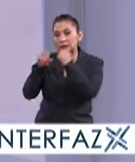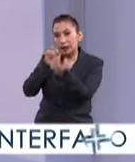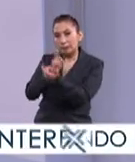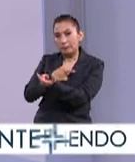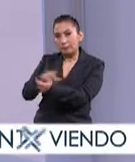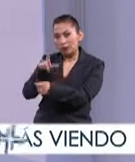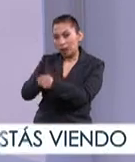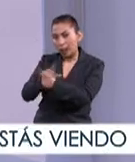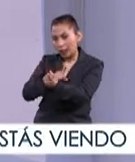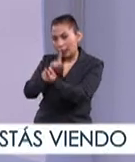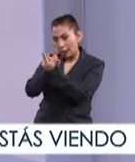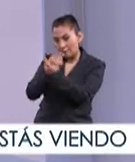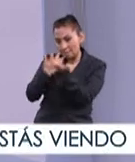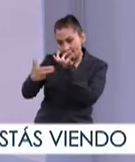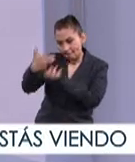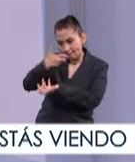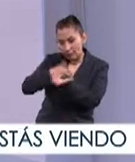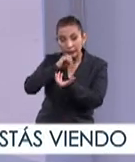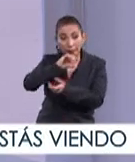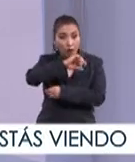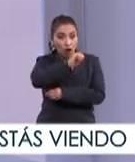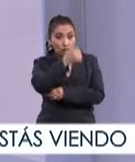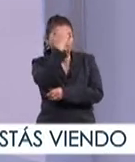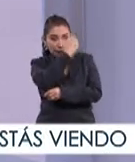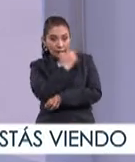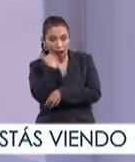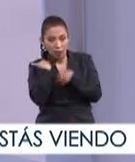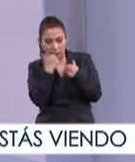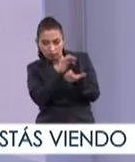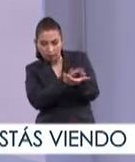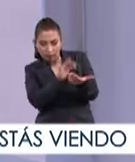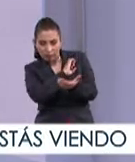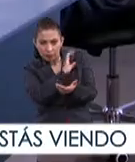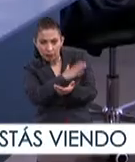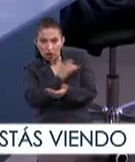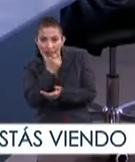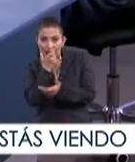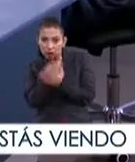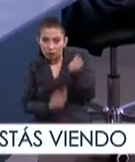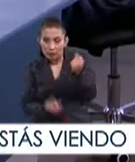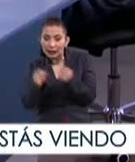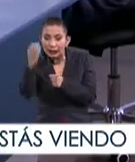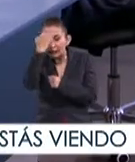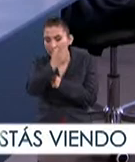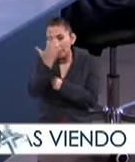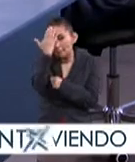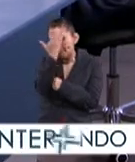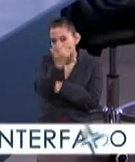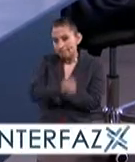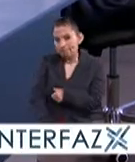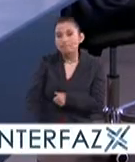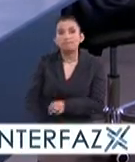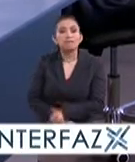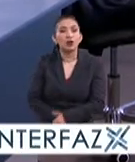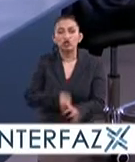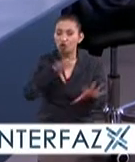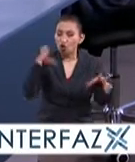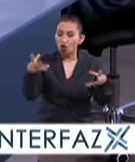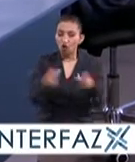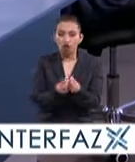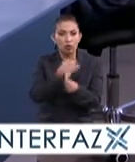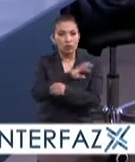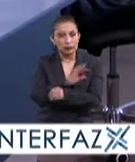personal, tenemos también una etapa de examen de comprensión de textos en español e inglés y un examen de habilidades. Muy bien, todo esto